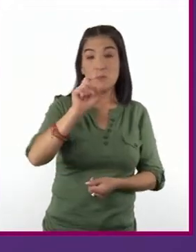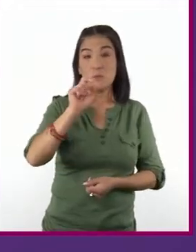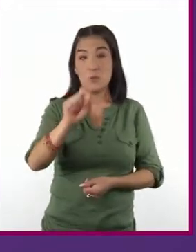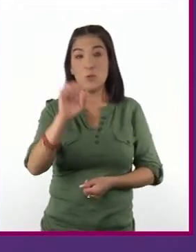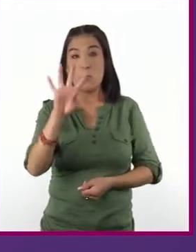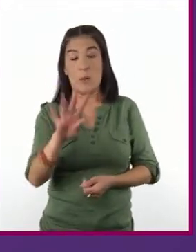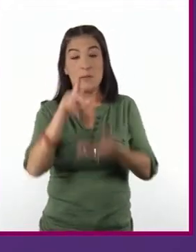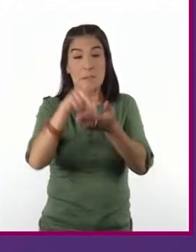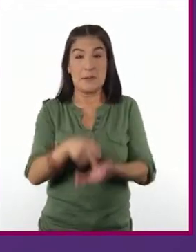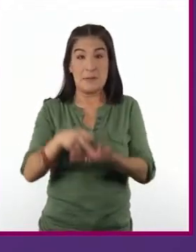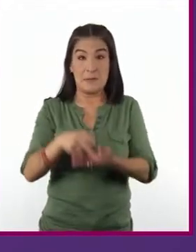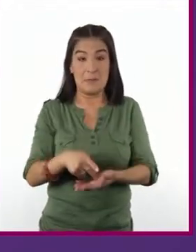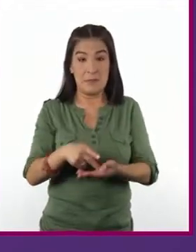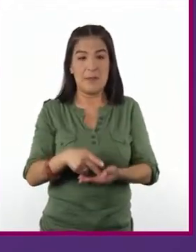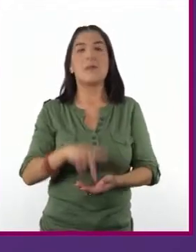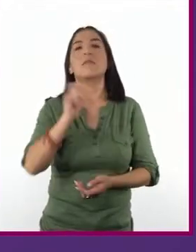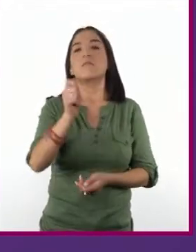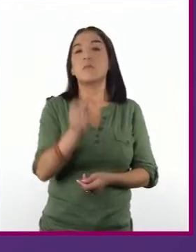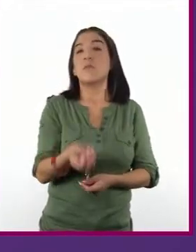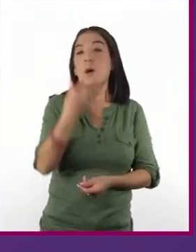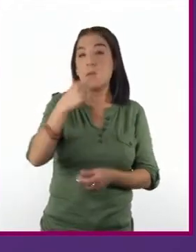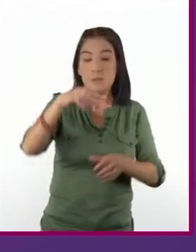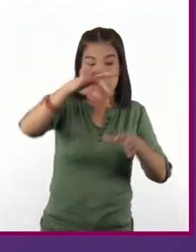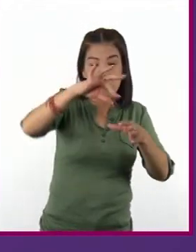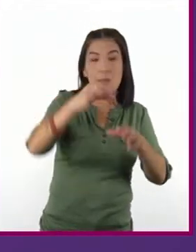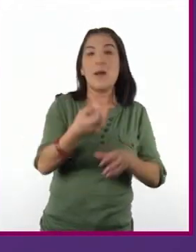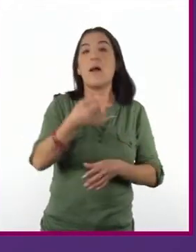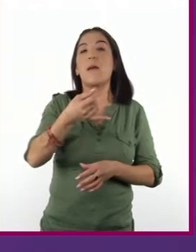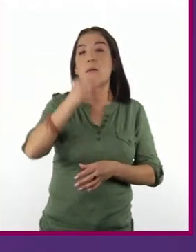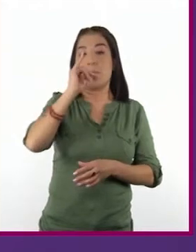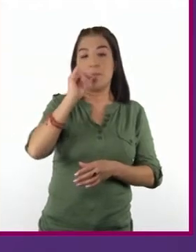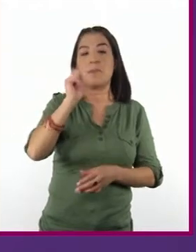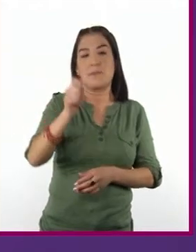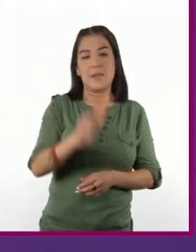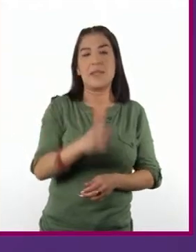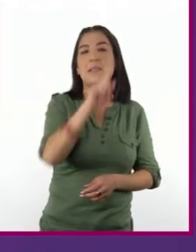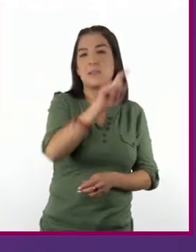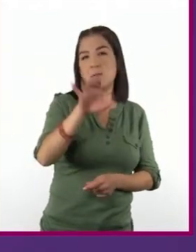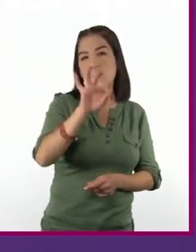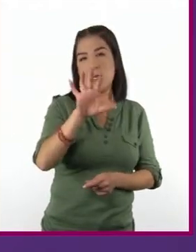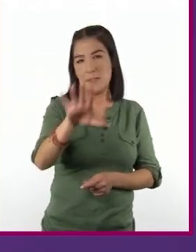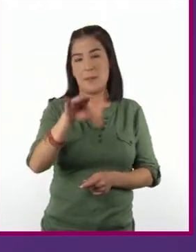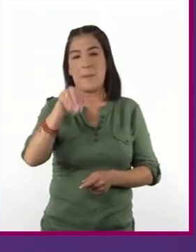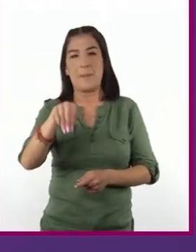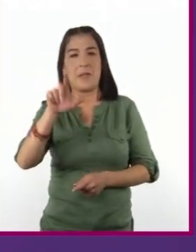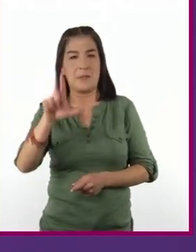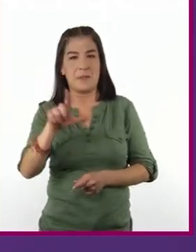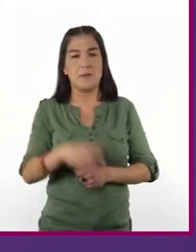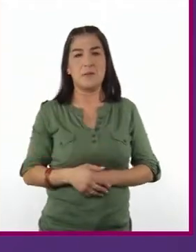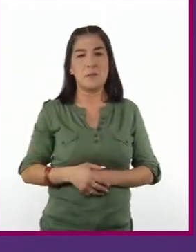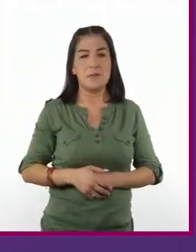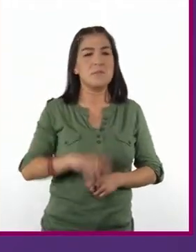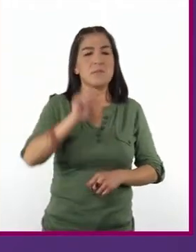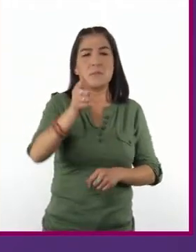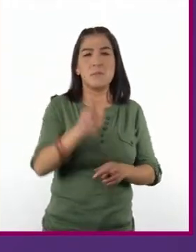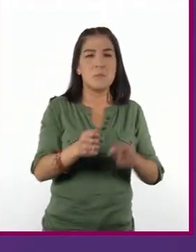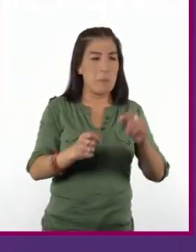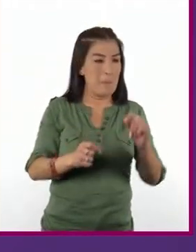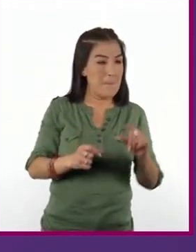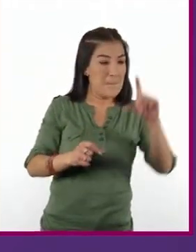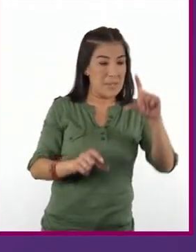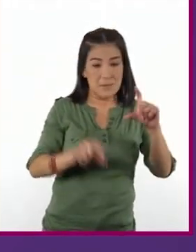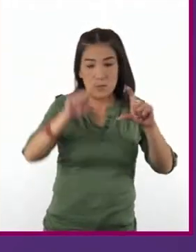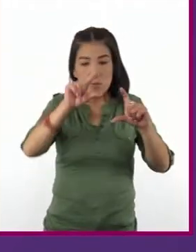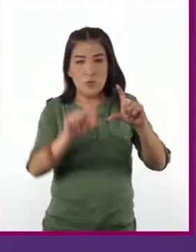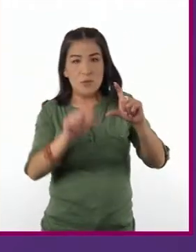kilogramos debe recibir una dosis de 145 mililitros. ¿Qué volumen de líquido será